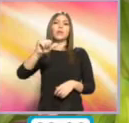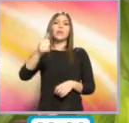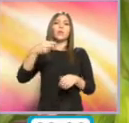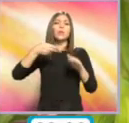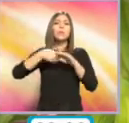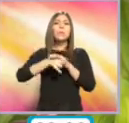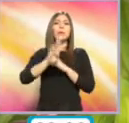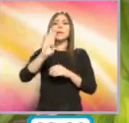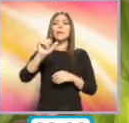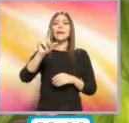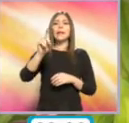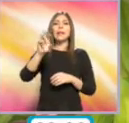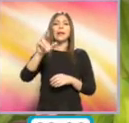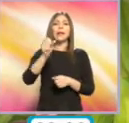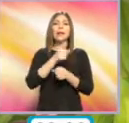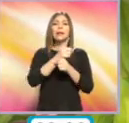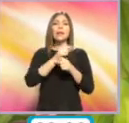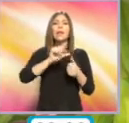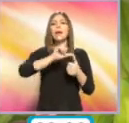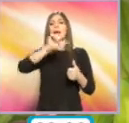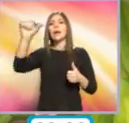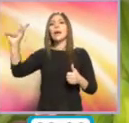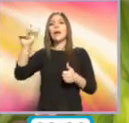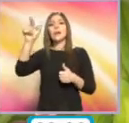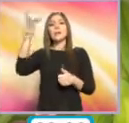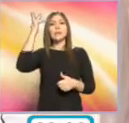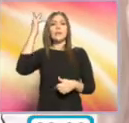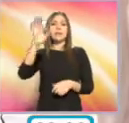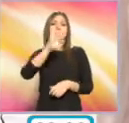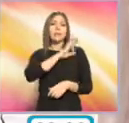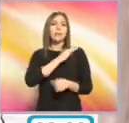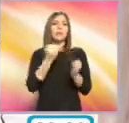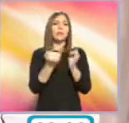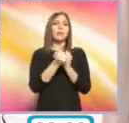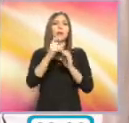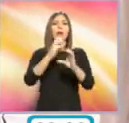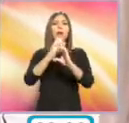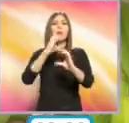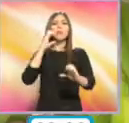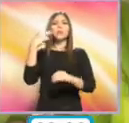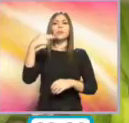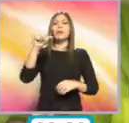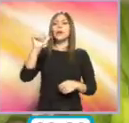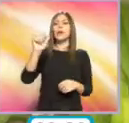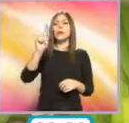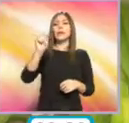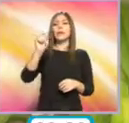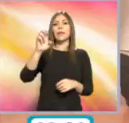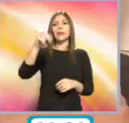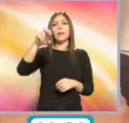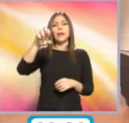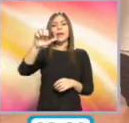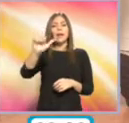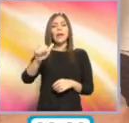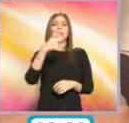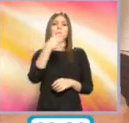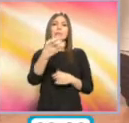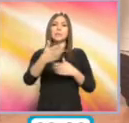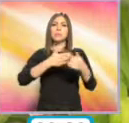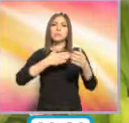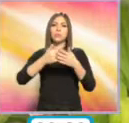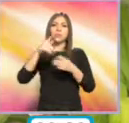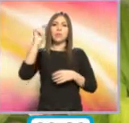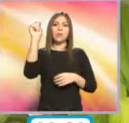estos autobuses Atenea con esta tecnología, que además queremos señalar, bueno, en estos casos contamos